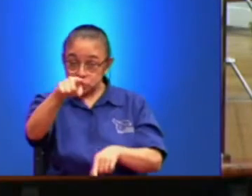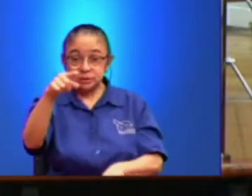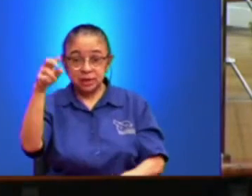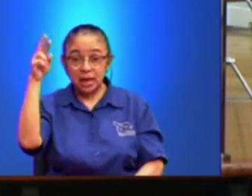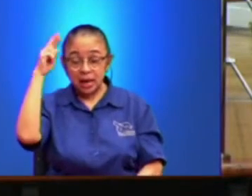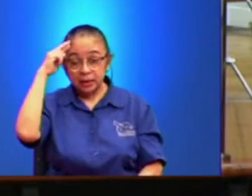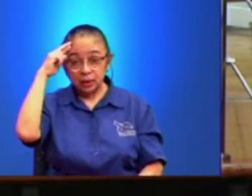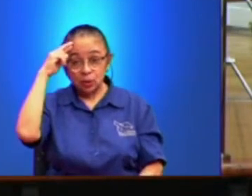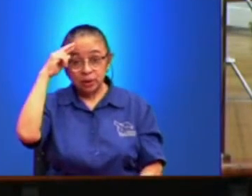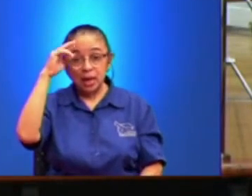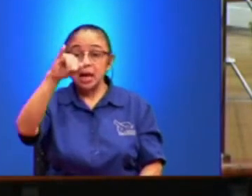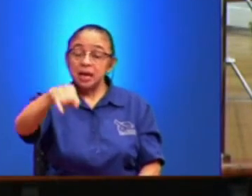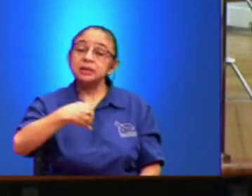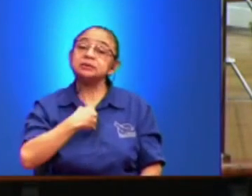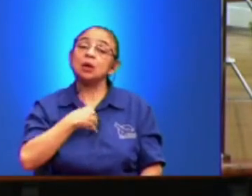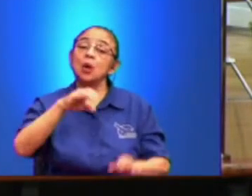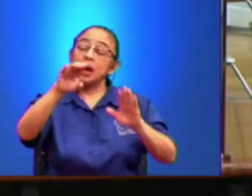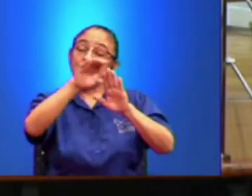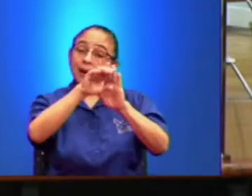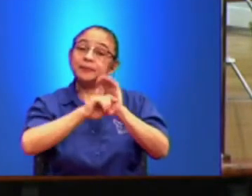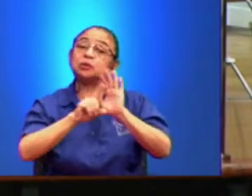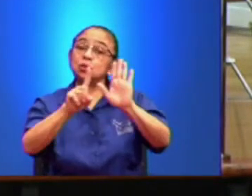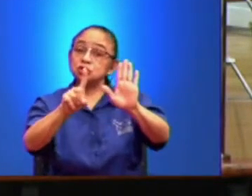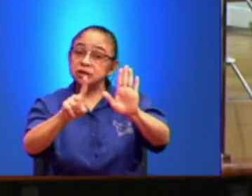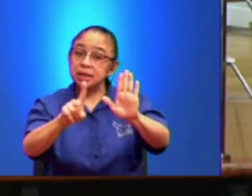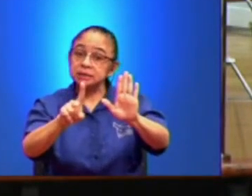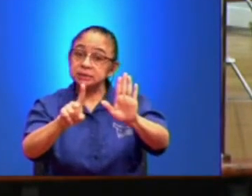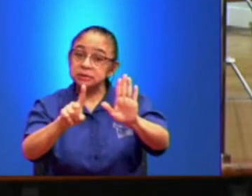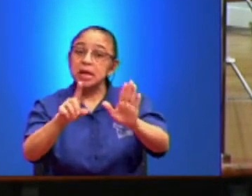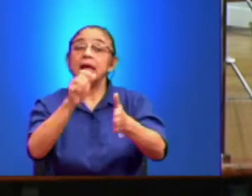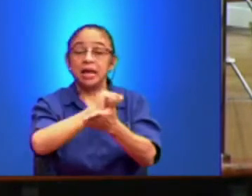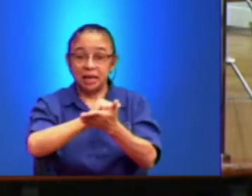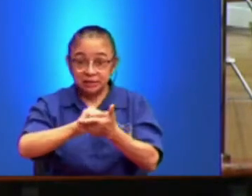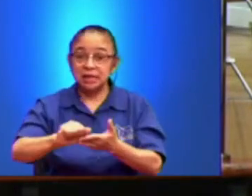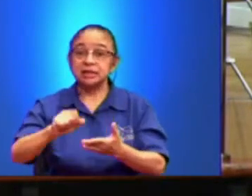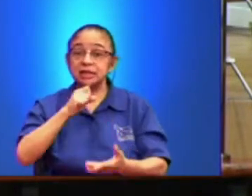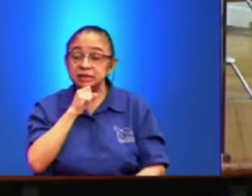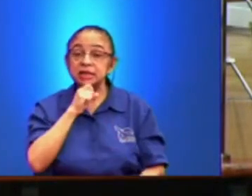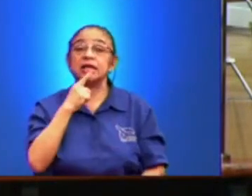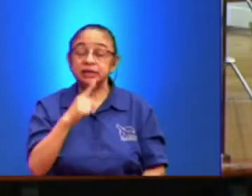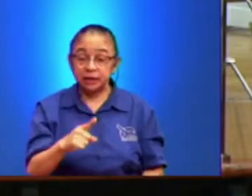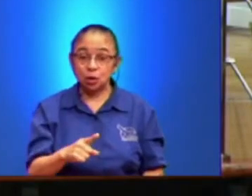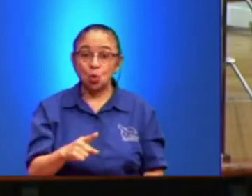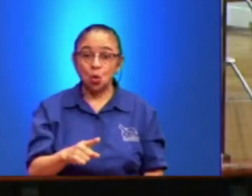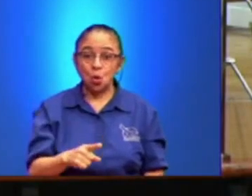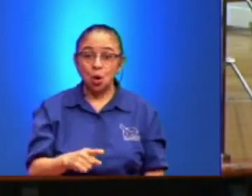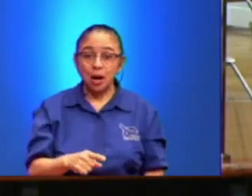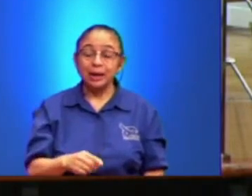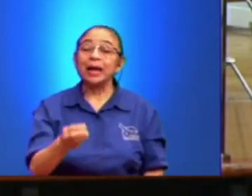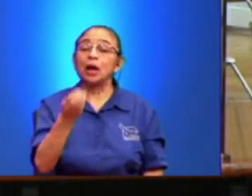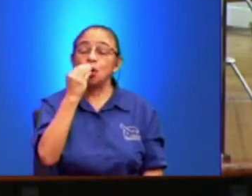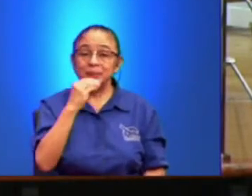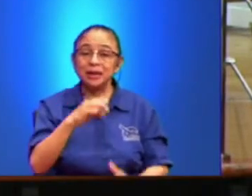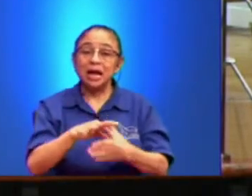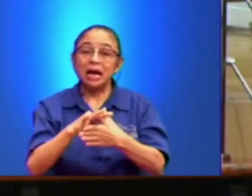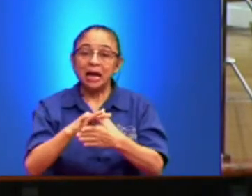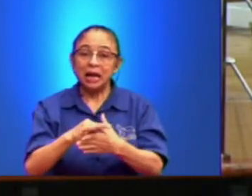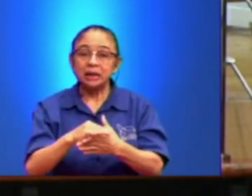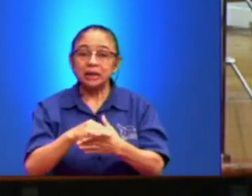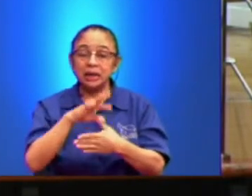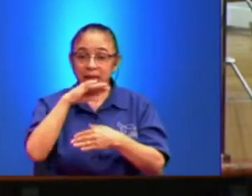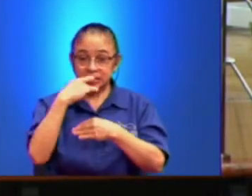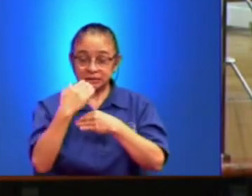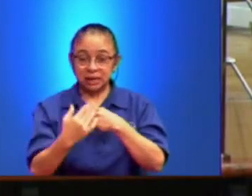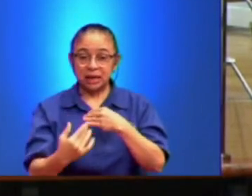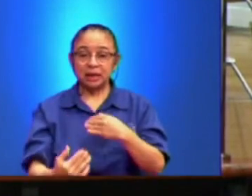eso verdad sanjuán capítulo 6 pues la santa cena que cuando él dijo que comieran su carne verá su sangre ay dios mío se